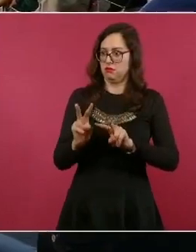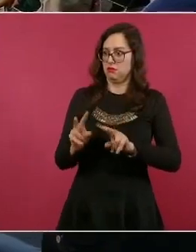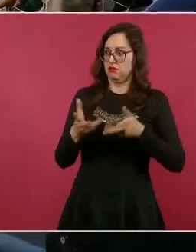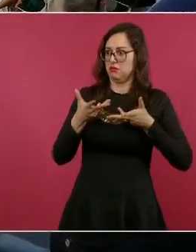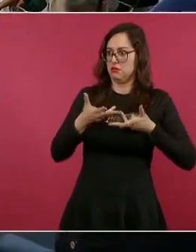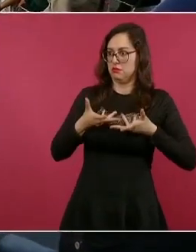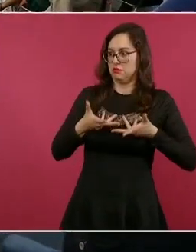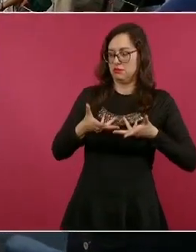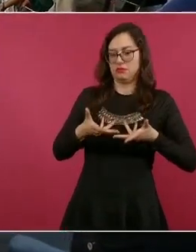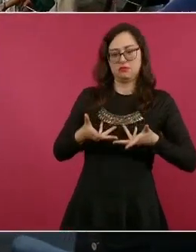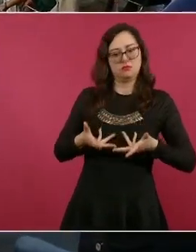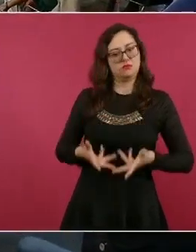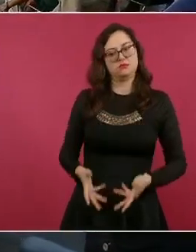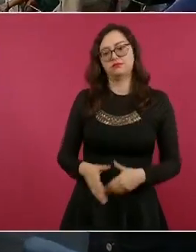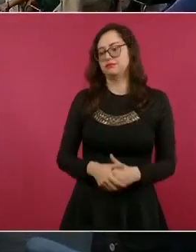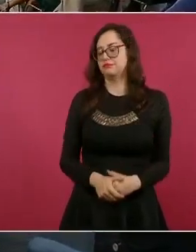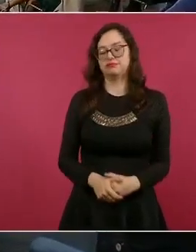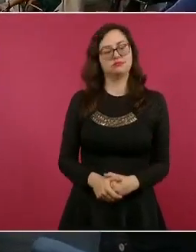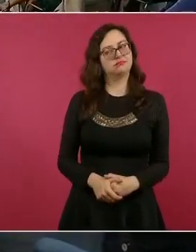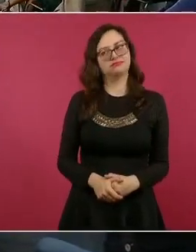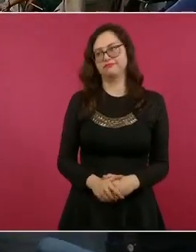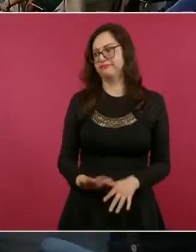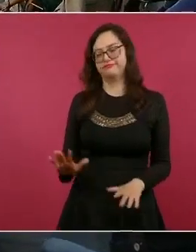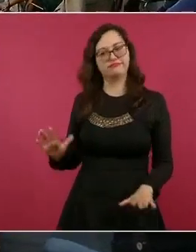país ejemplar